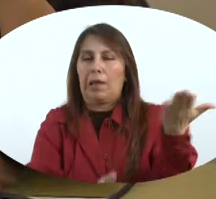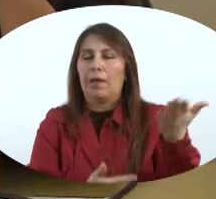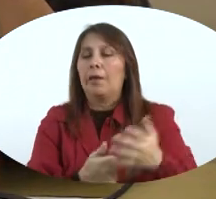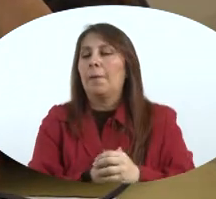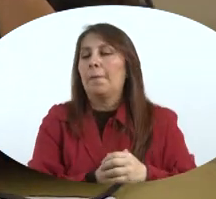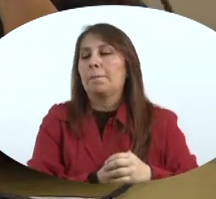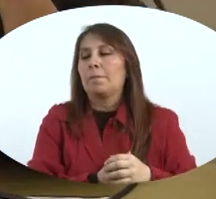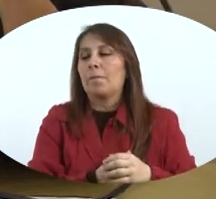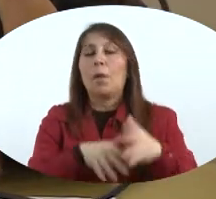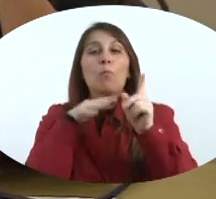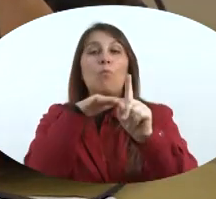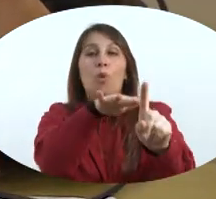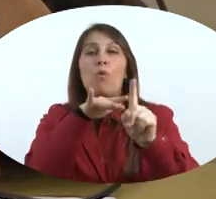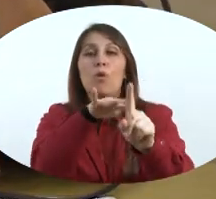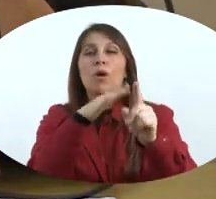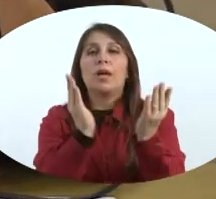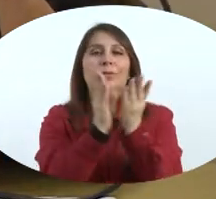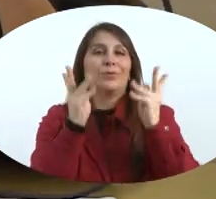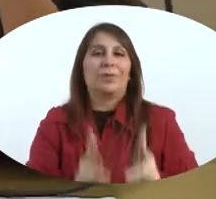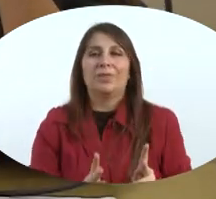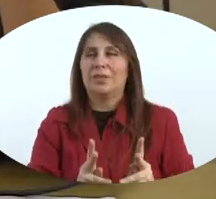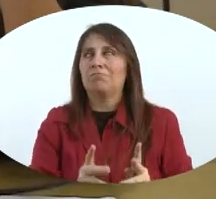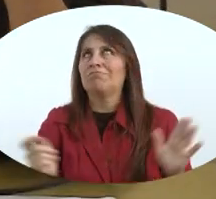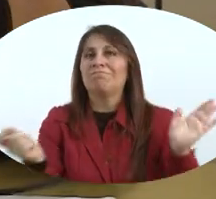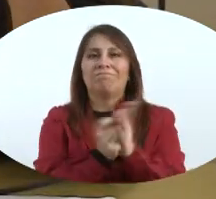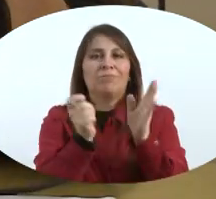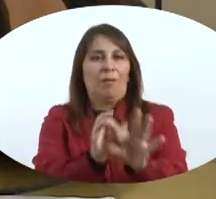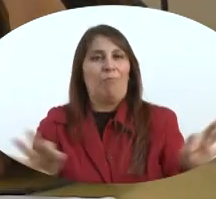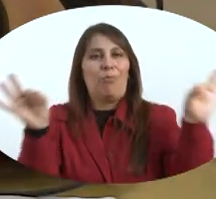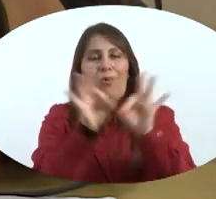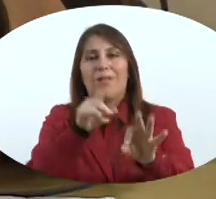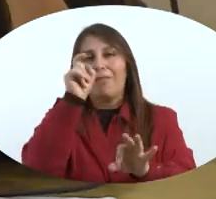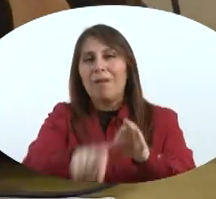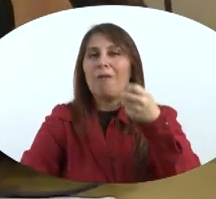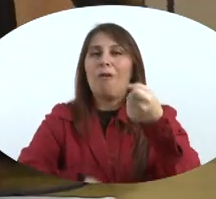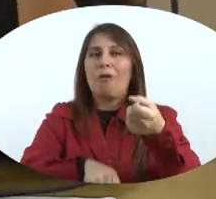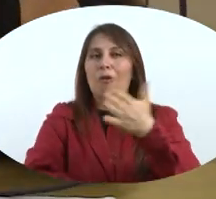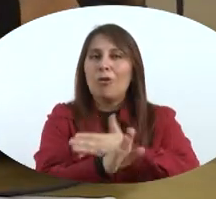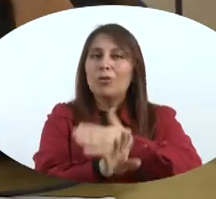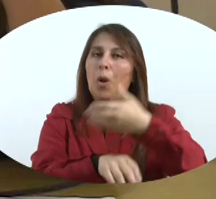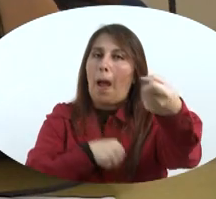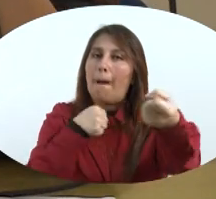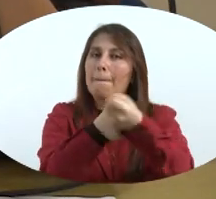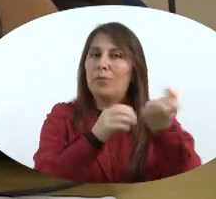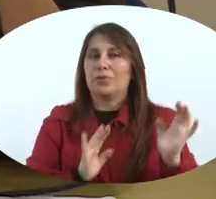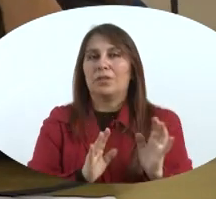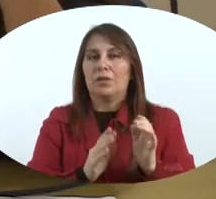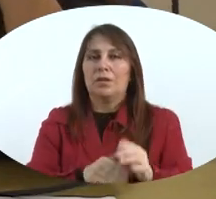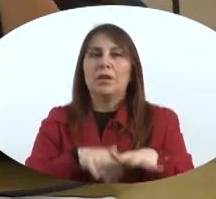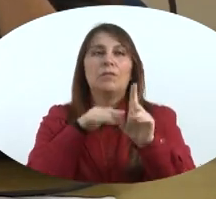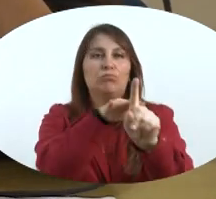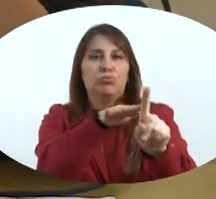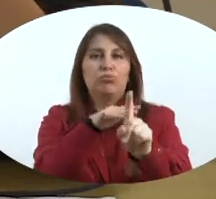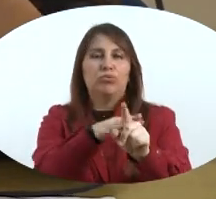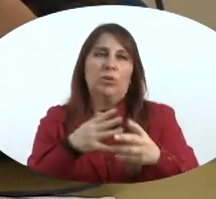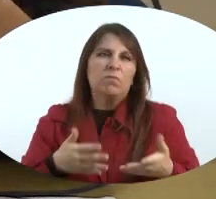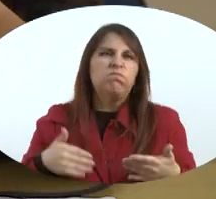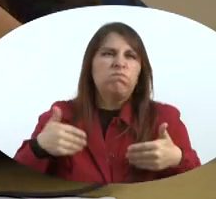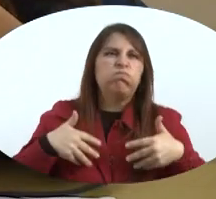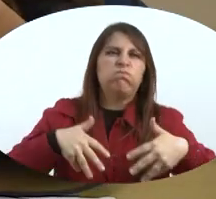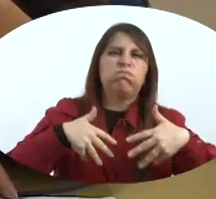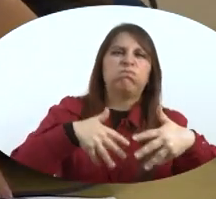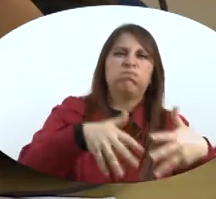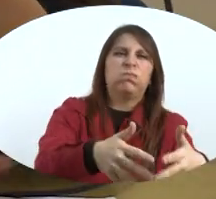haciendo en la movilización estudiantil nosotros tenemos que seguir apoyando las grandes justas las grandes justas y